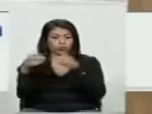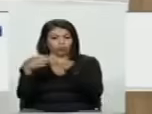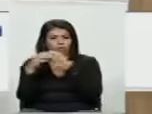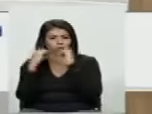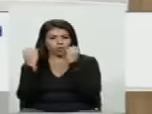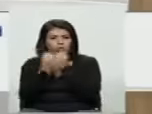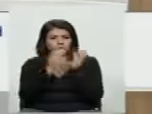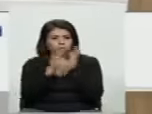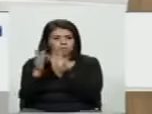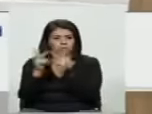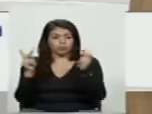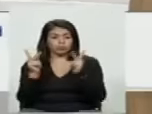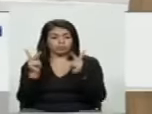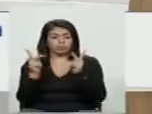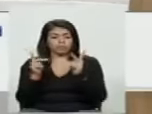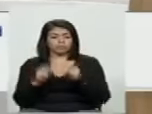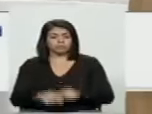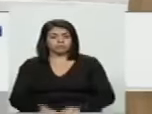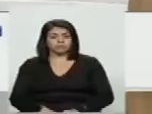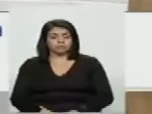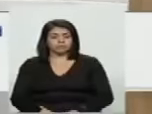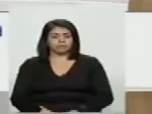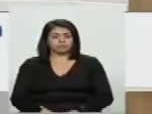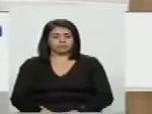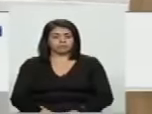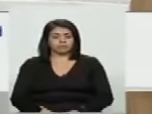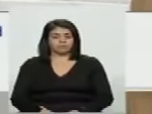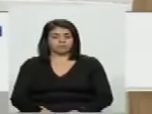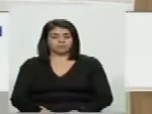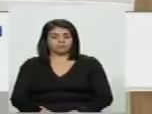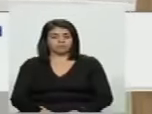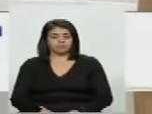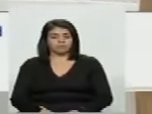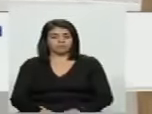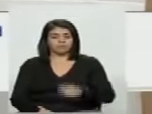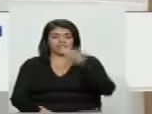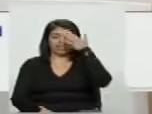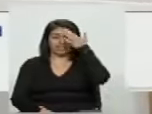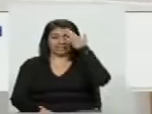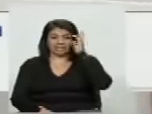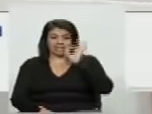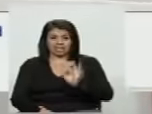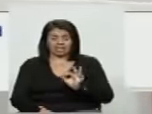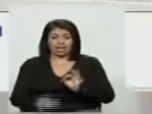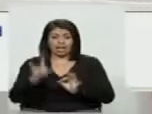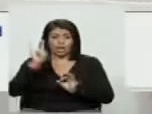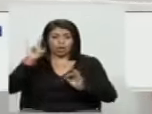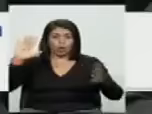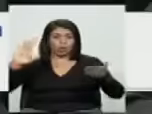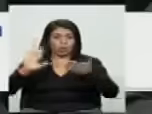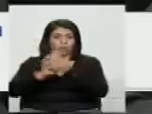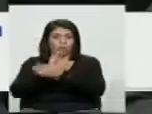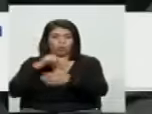orden público. Ellos creían que nos tumbaban el lunes.